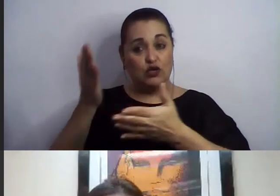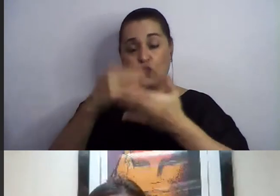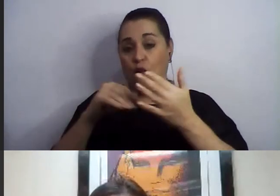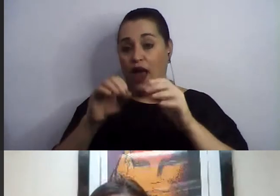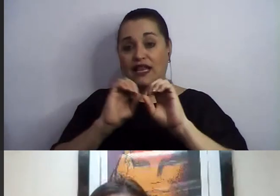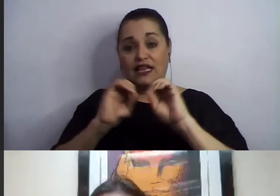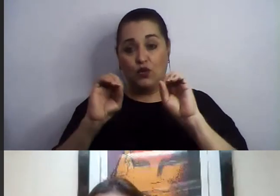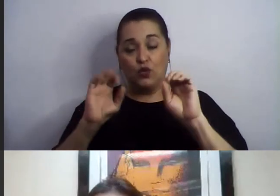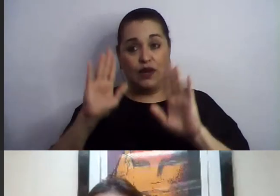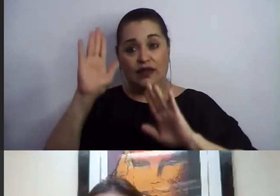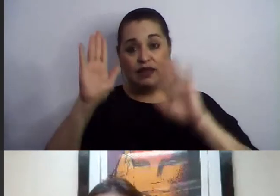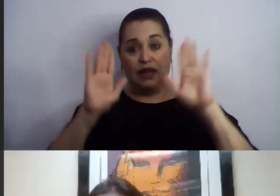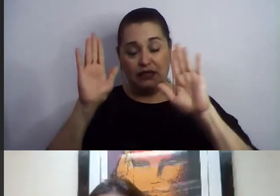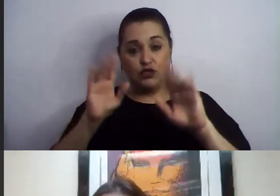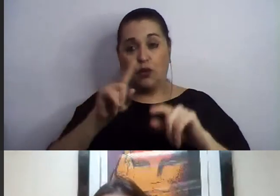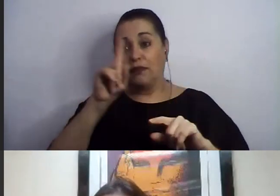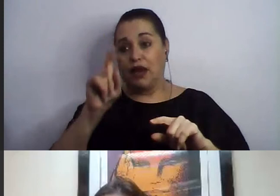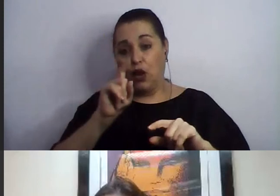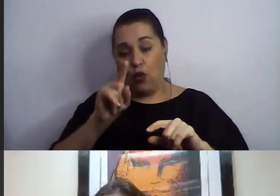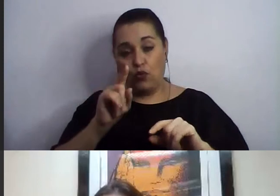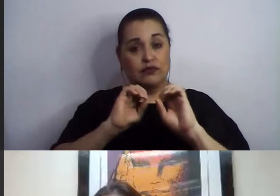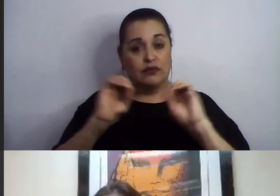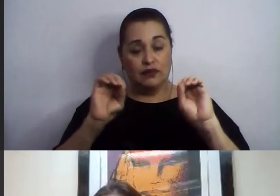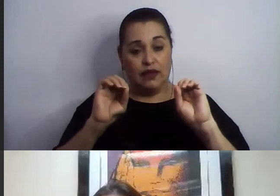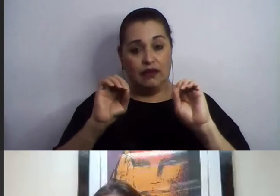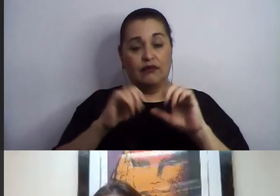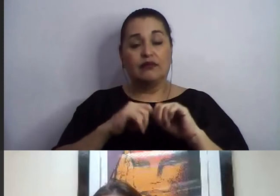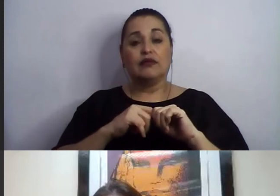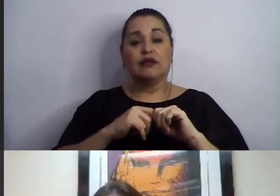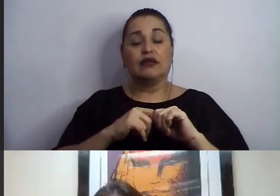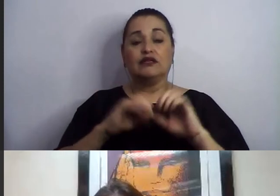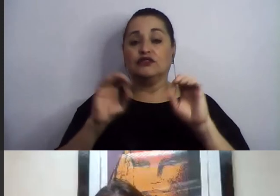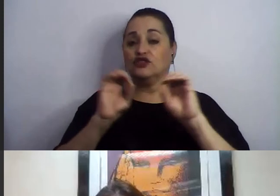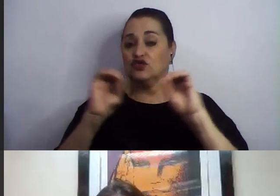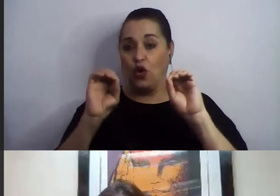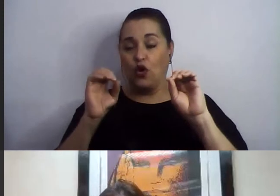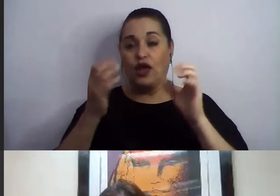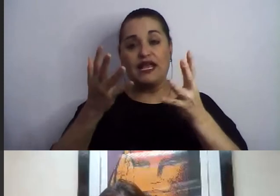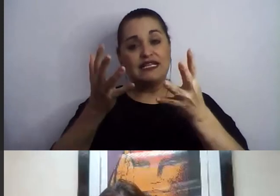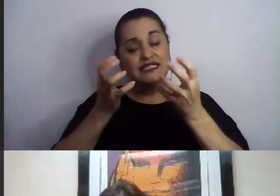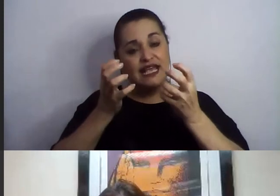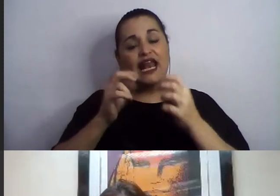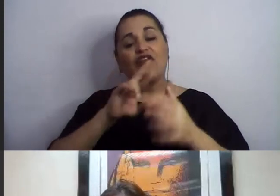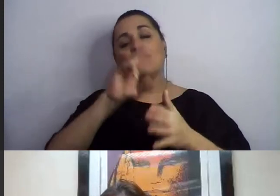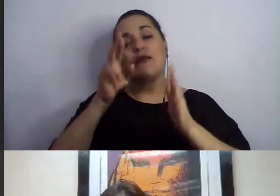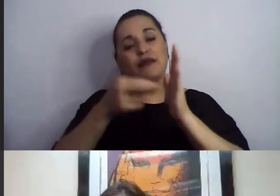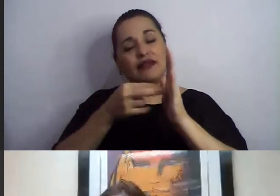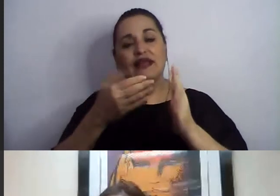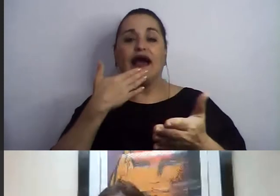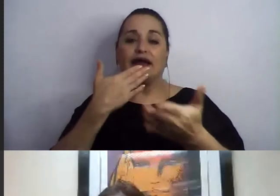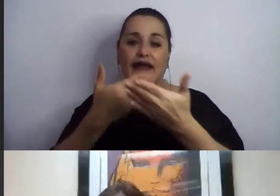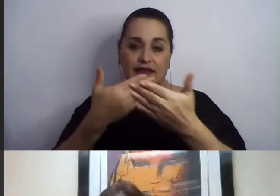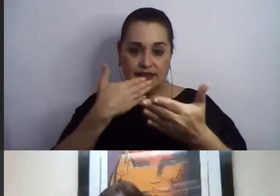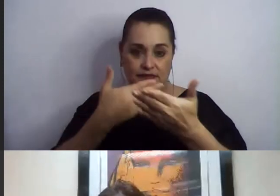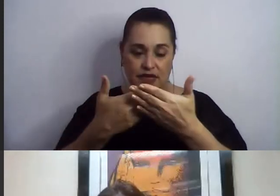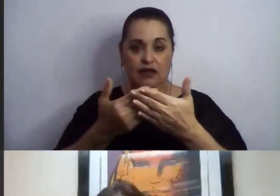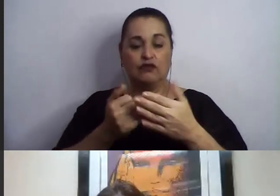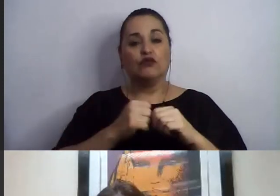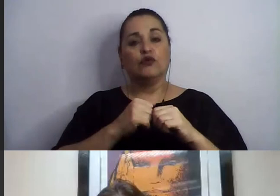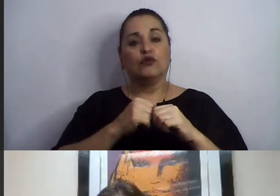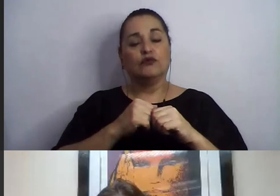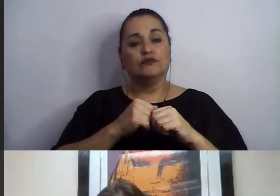intervención pregunta por ahí nada más pues quisiera reiterar el agradecimiento a